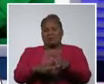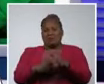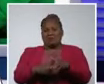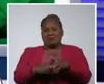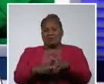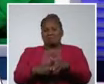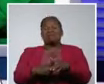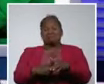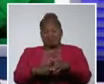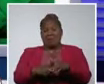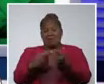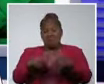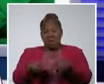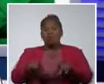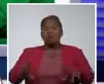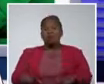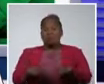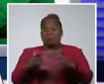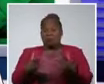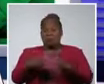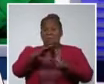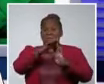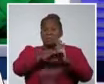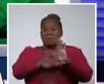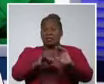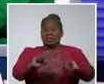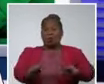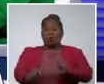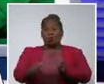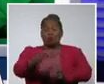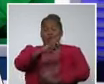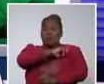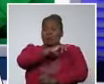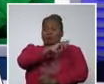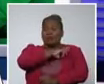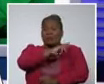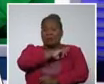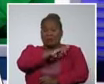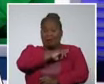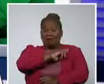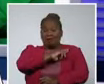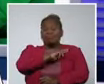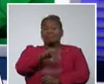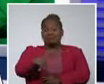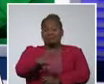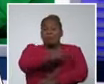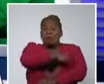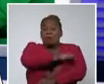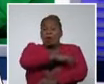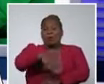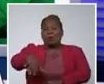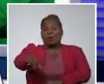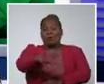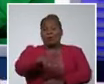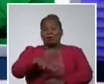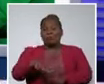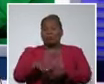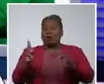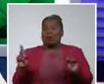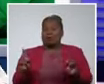muchas medidas de control y con mucha autorresponsabilidad de sus poblaciones. En resumen,